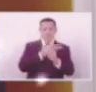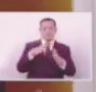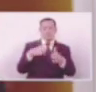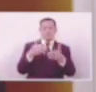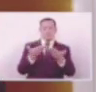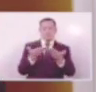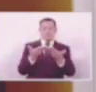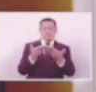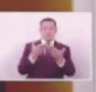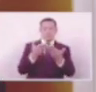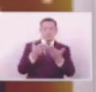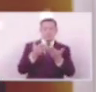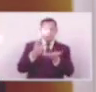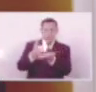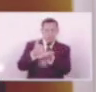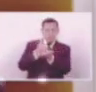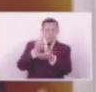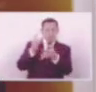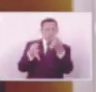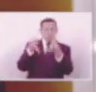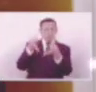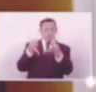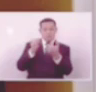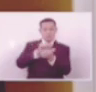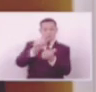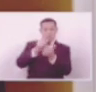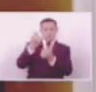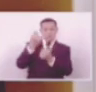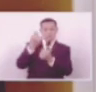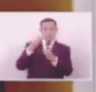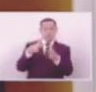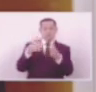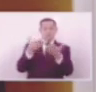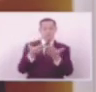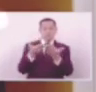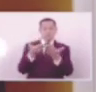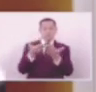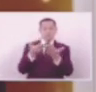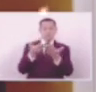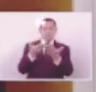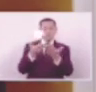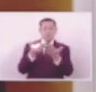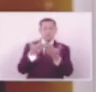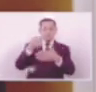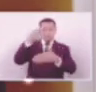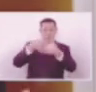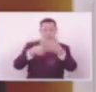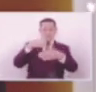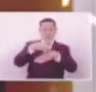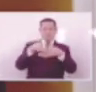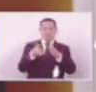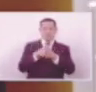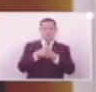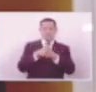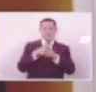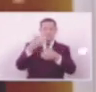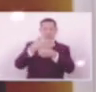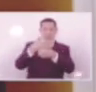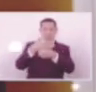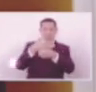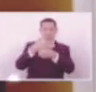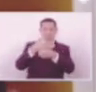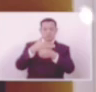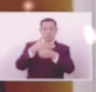de enriquecimiento ilícito y lavado de dinero y activos que serían imputables al diputado propietario por el partido